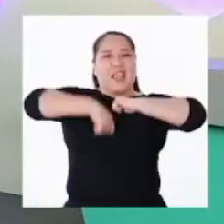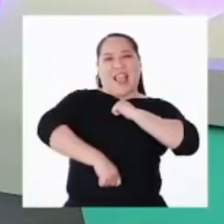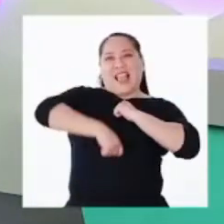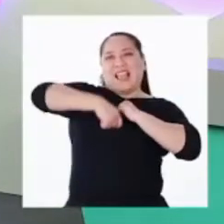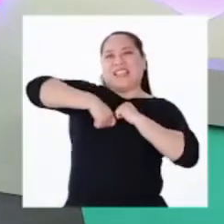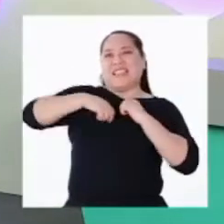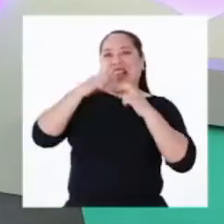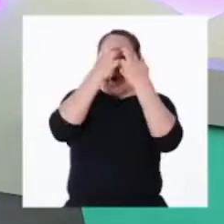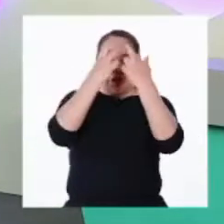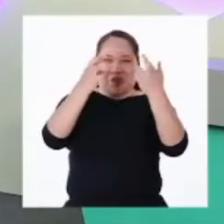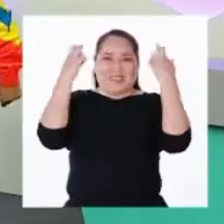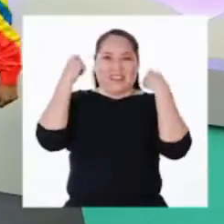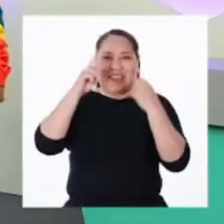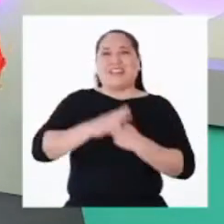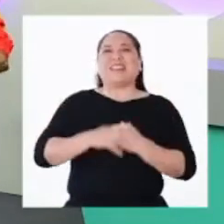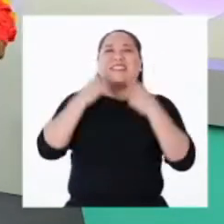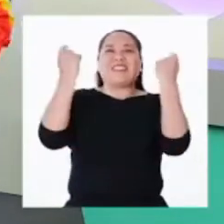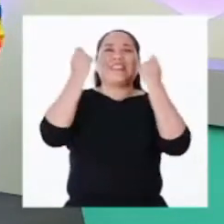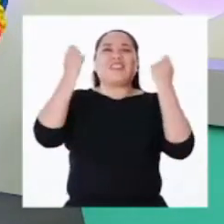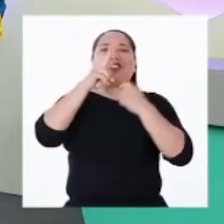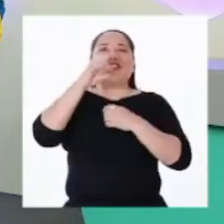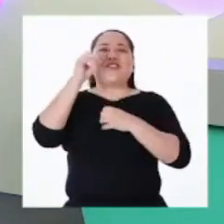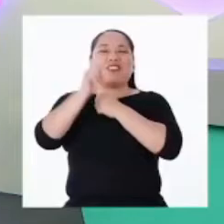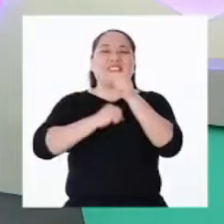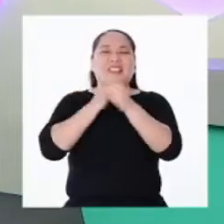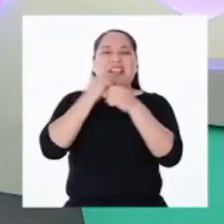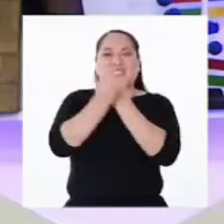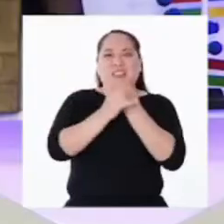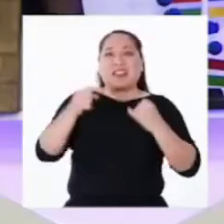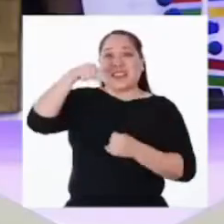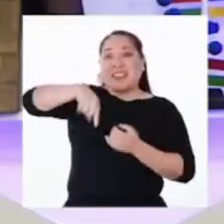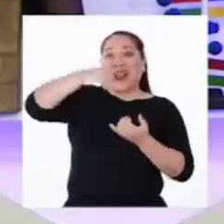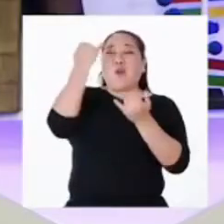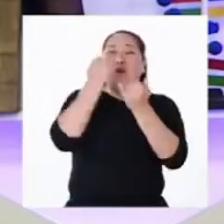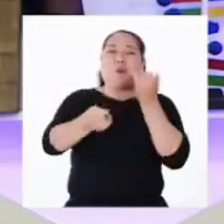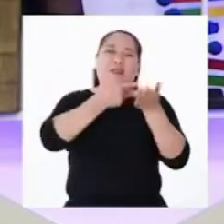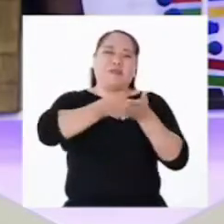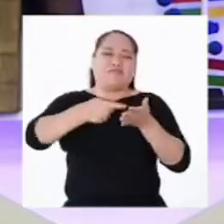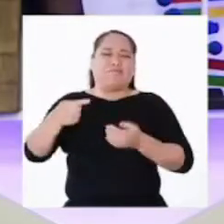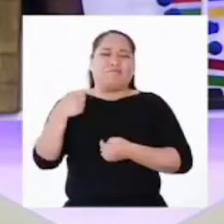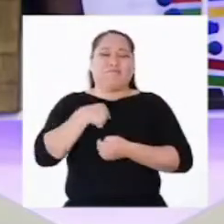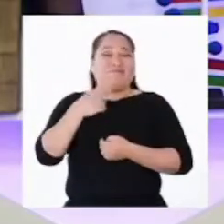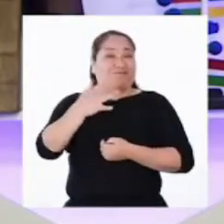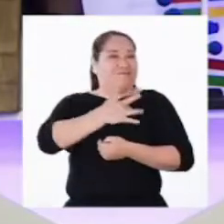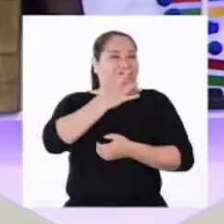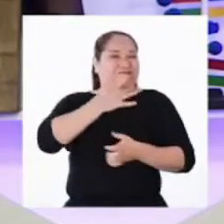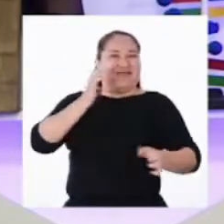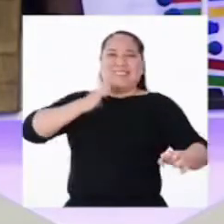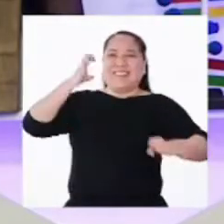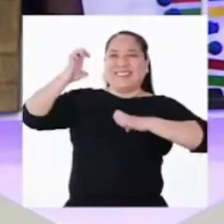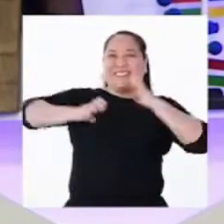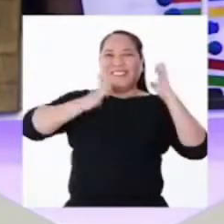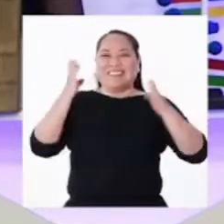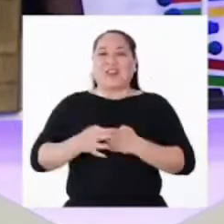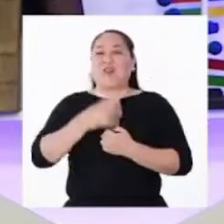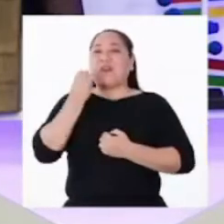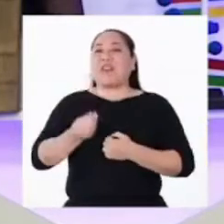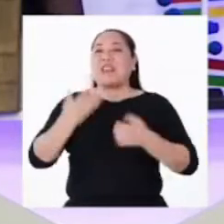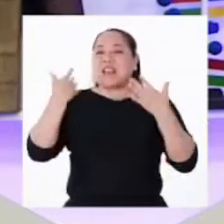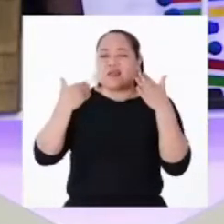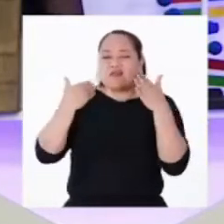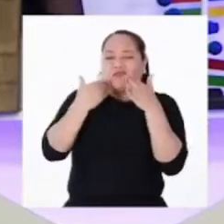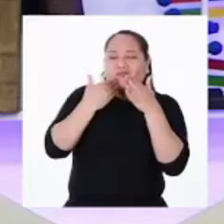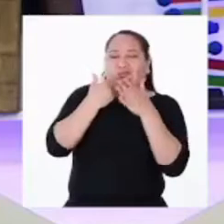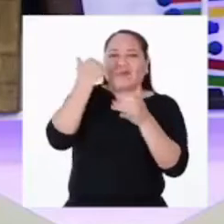Como ven, ya tengo mi casaca de la promoción del Bicentenario. Esta es nuestra última semana y eso me tiene muy